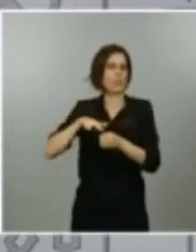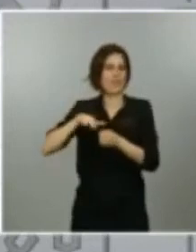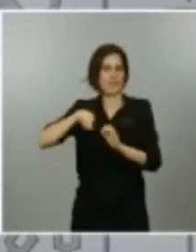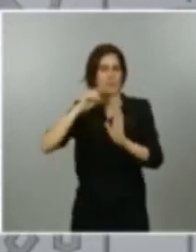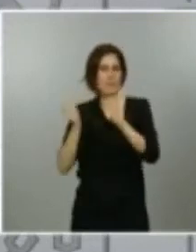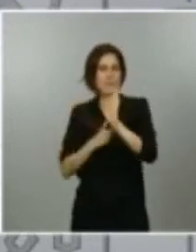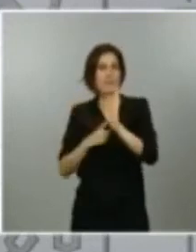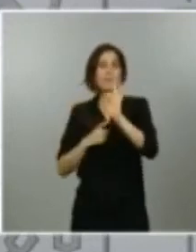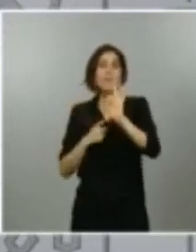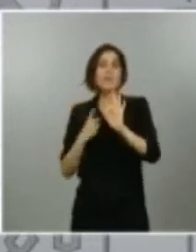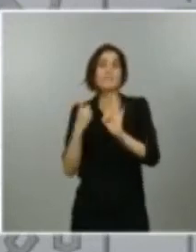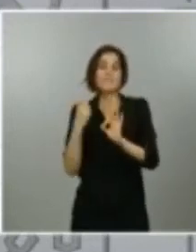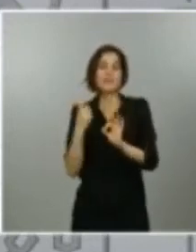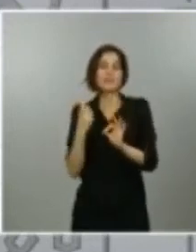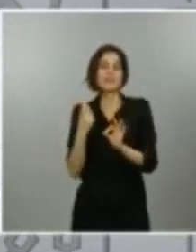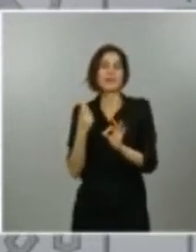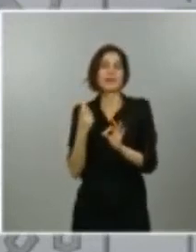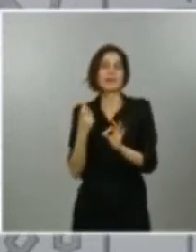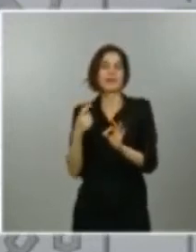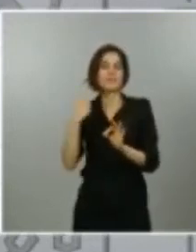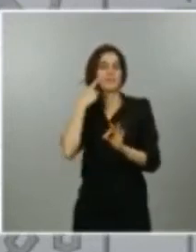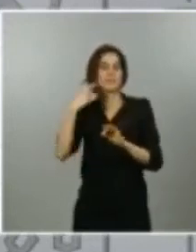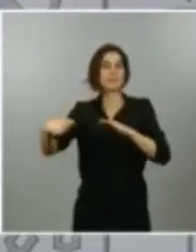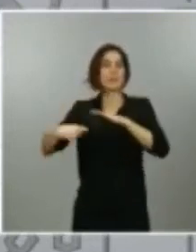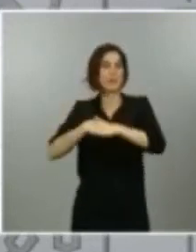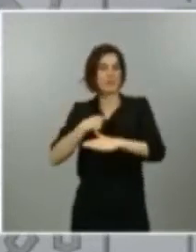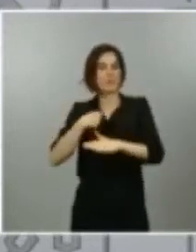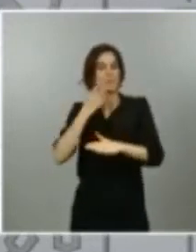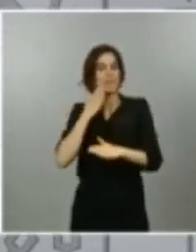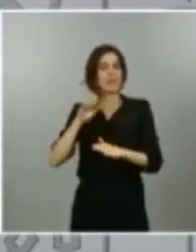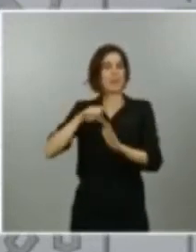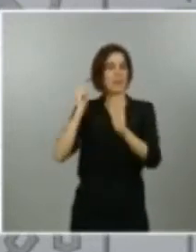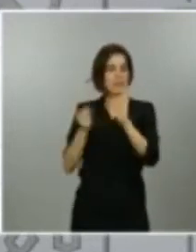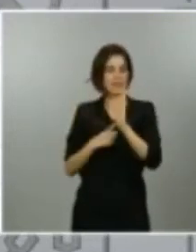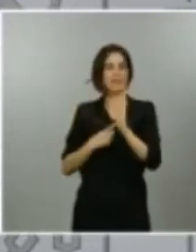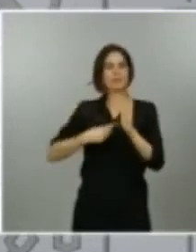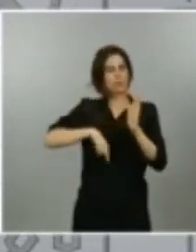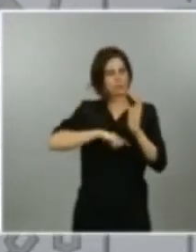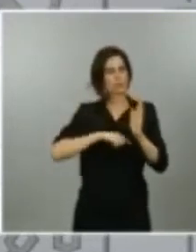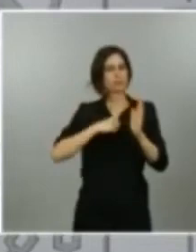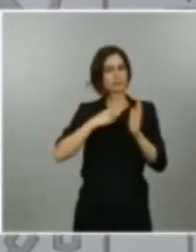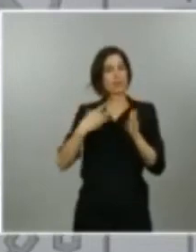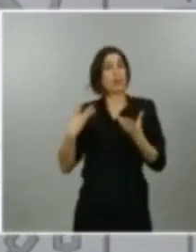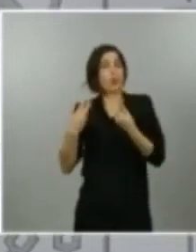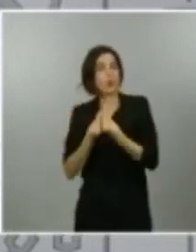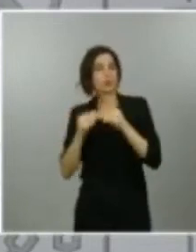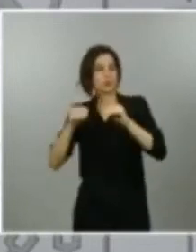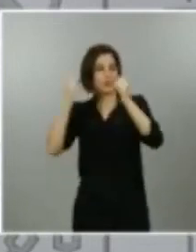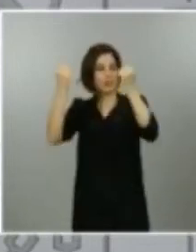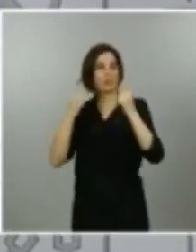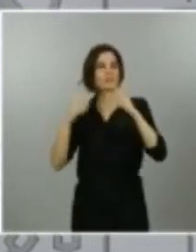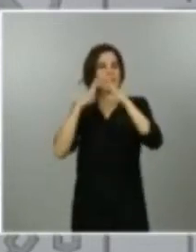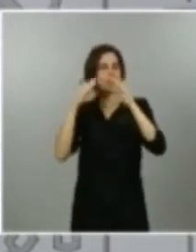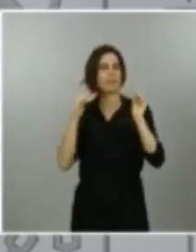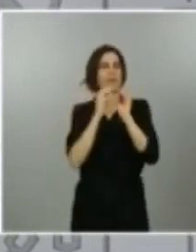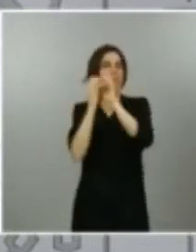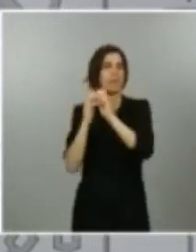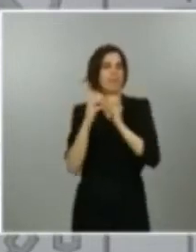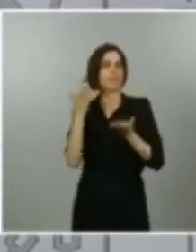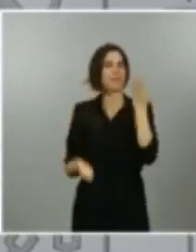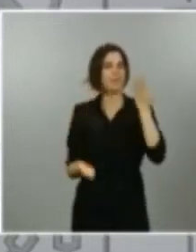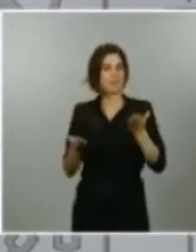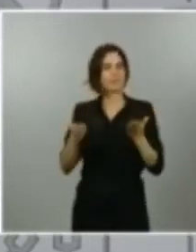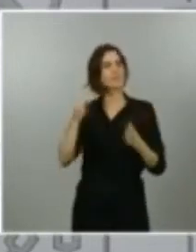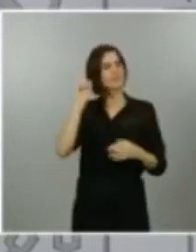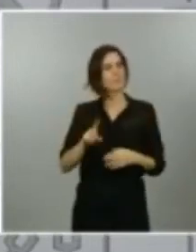completa y lo valoraremos muy en conjunto con las como con las autoridades de andalucía que por cierto han hecho un trabajo excelente a lo